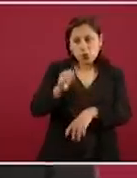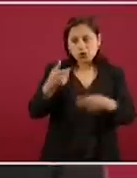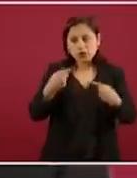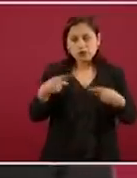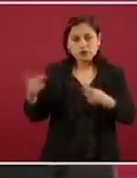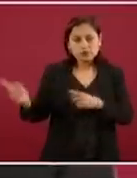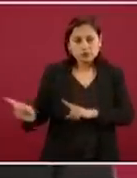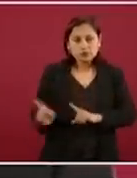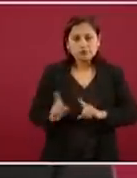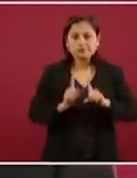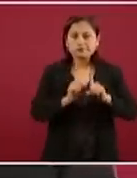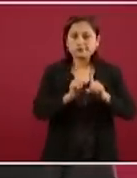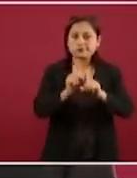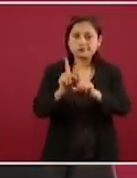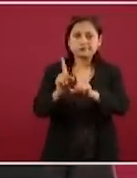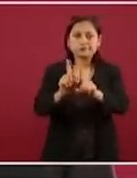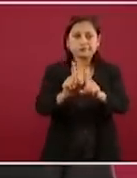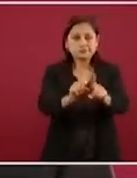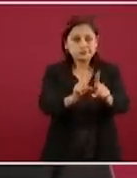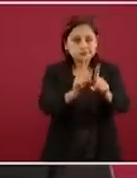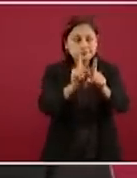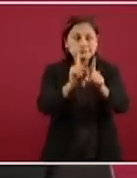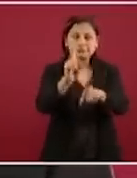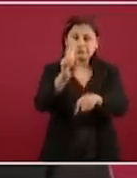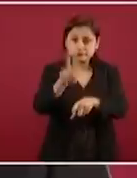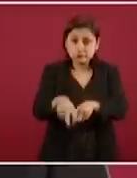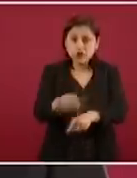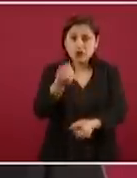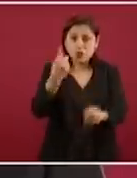Hay quienes tienen que desplazarse